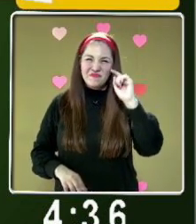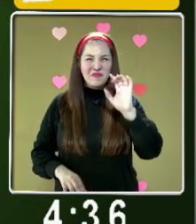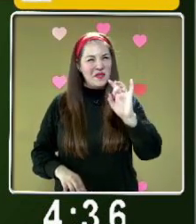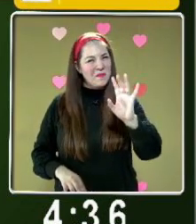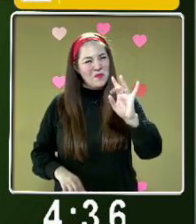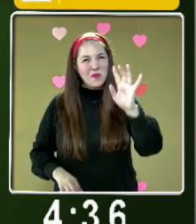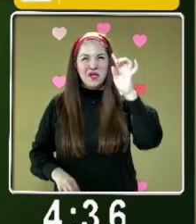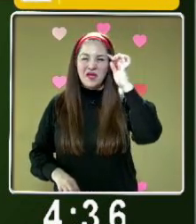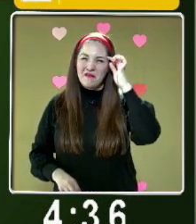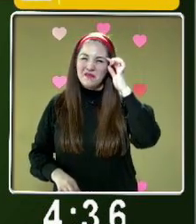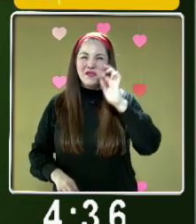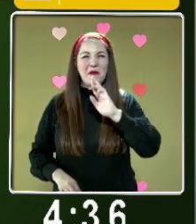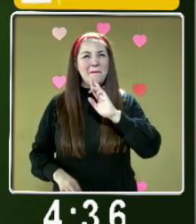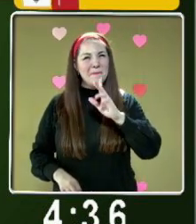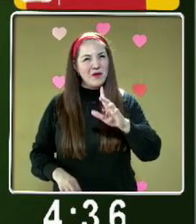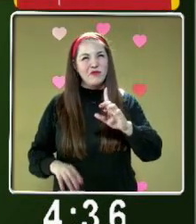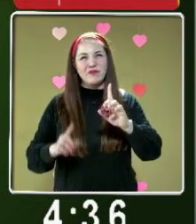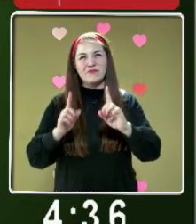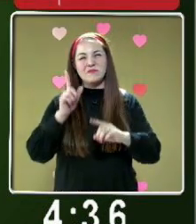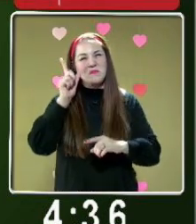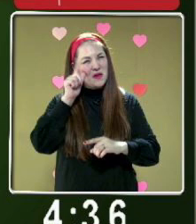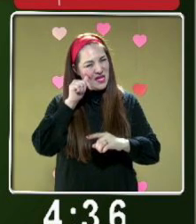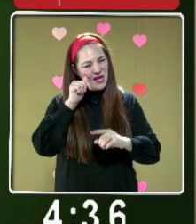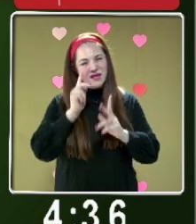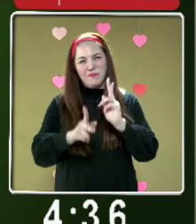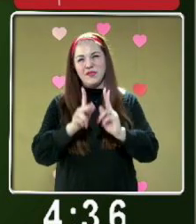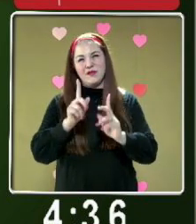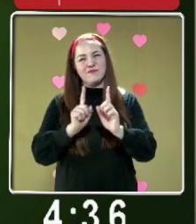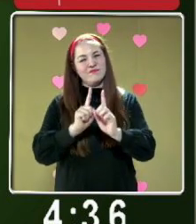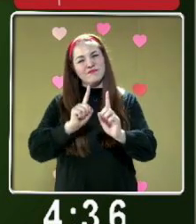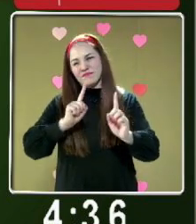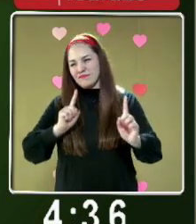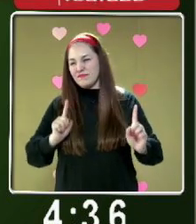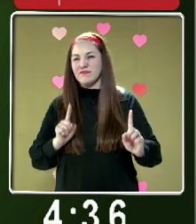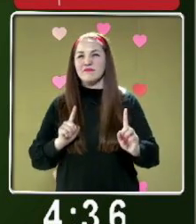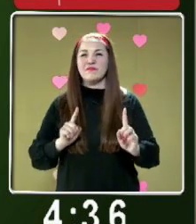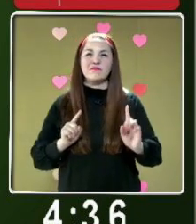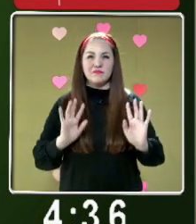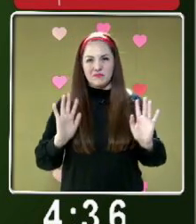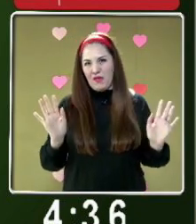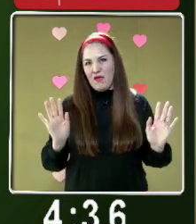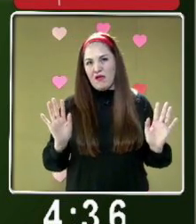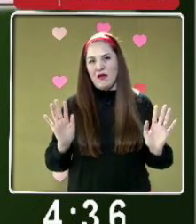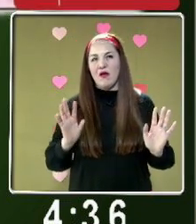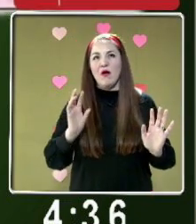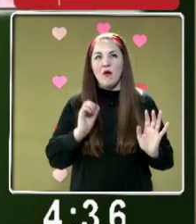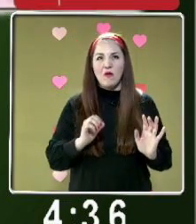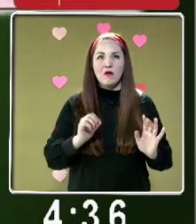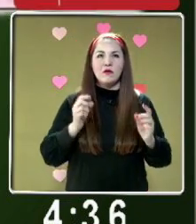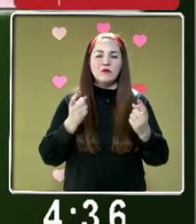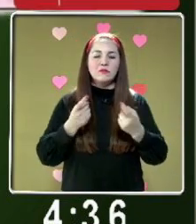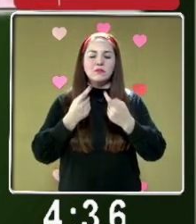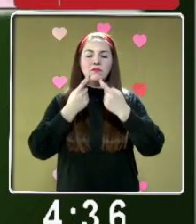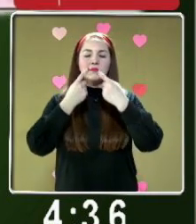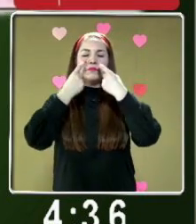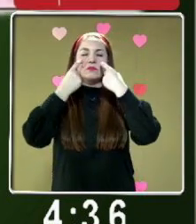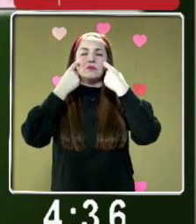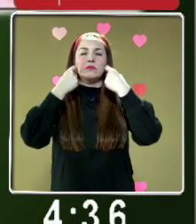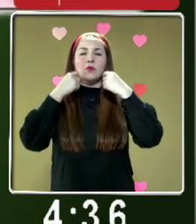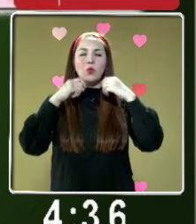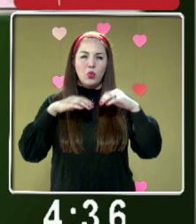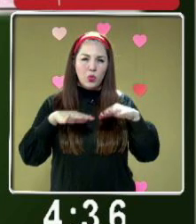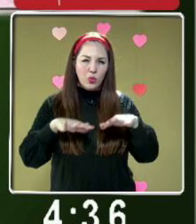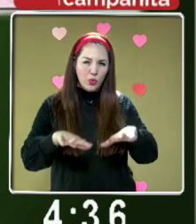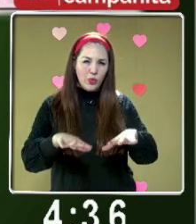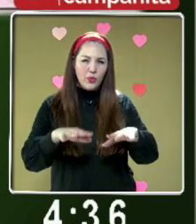la cabeza, ¿y qué te parece si seguimos hablando mañana? O también puedes realizar respiraciones, como el ejercicio que hicimos ahorita que